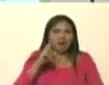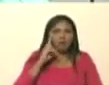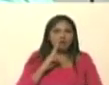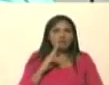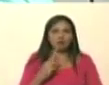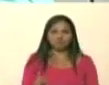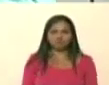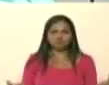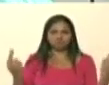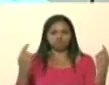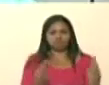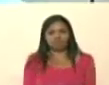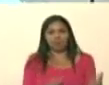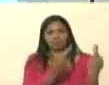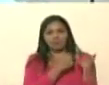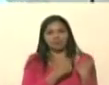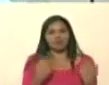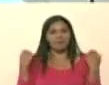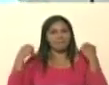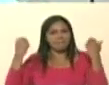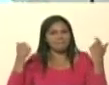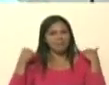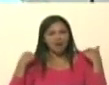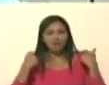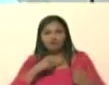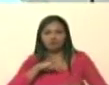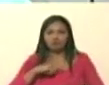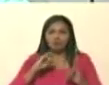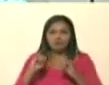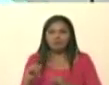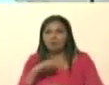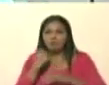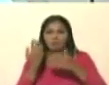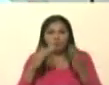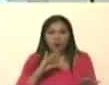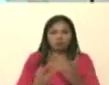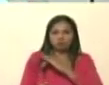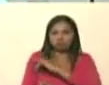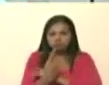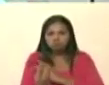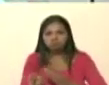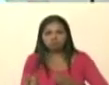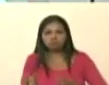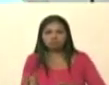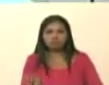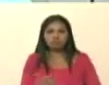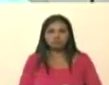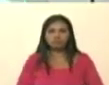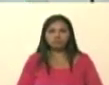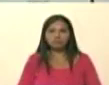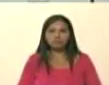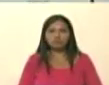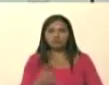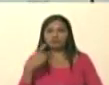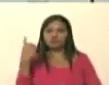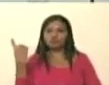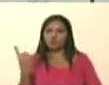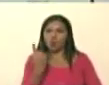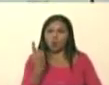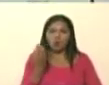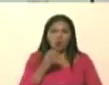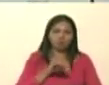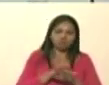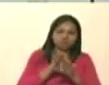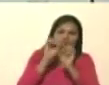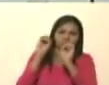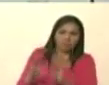vamos nosotros aquí la tragedia de bolívar de haber muerto traicionado solo abandonado